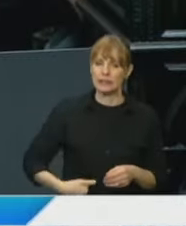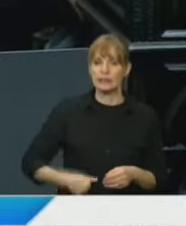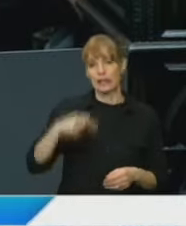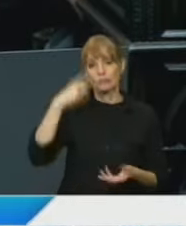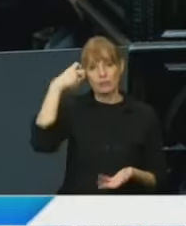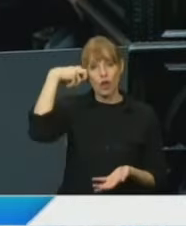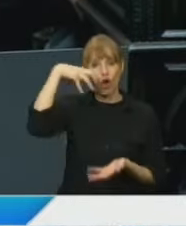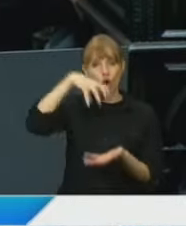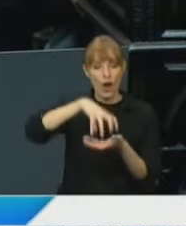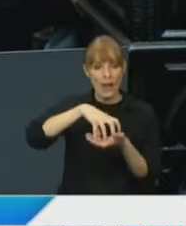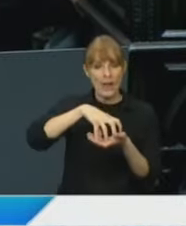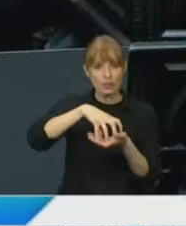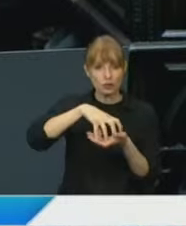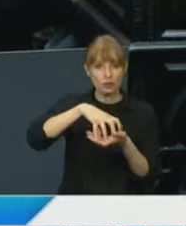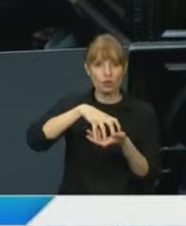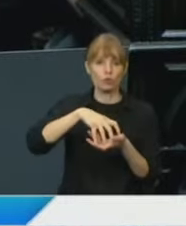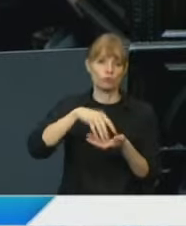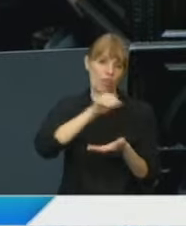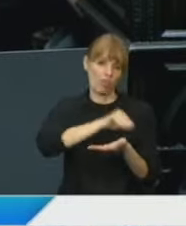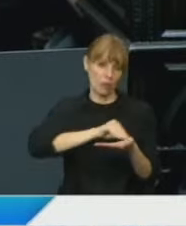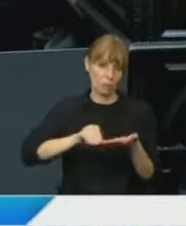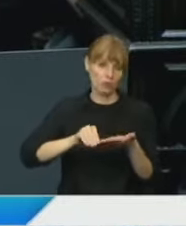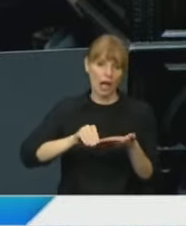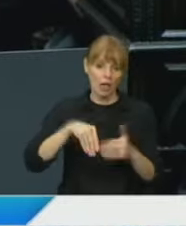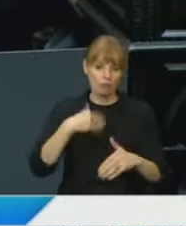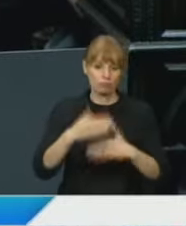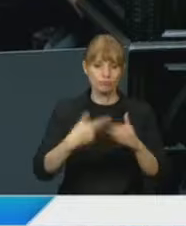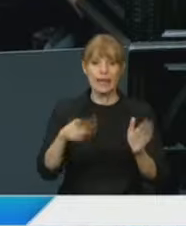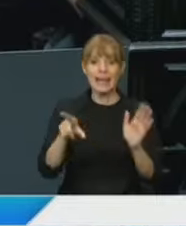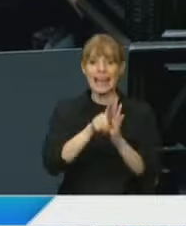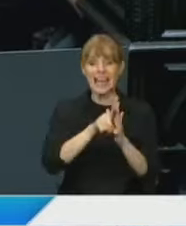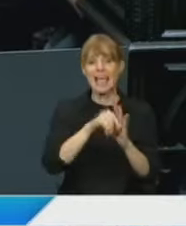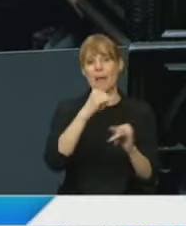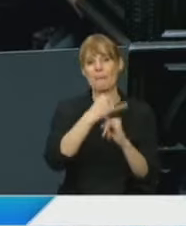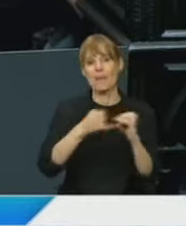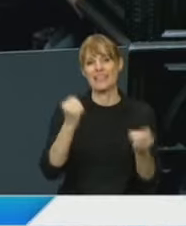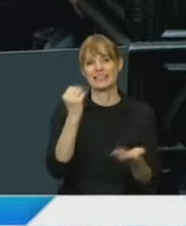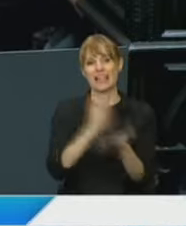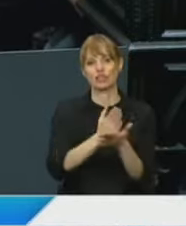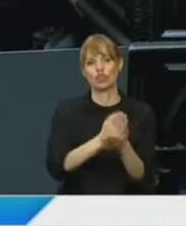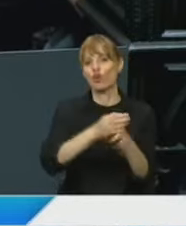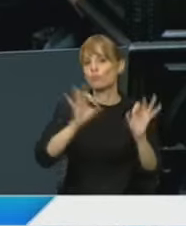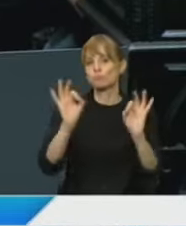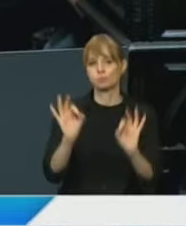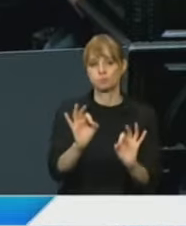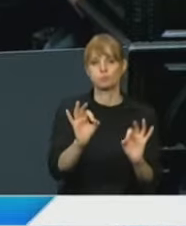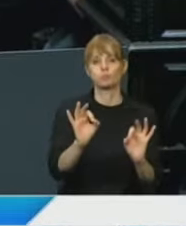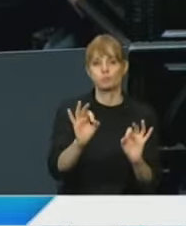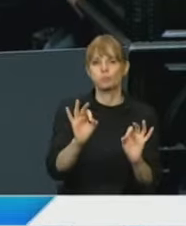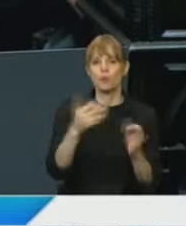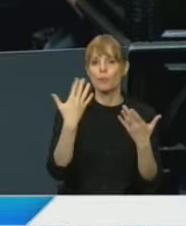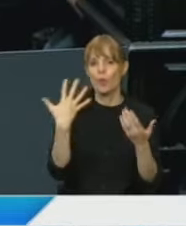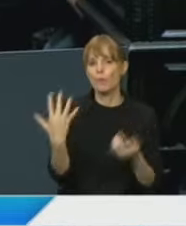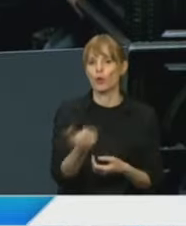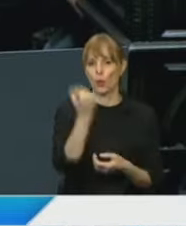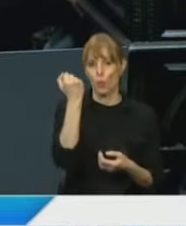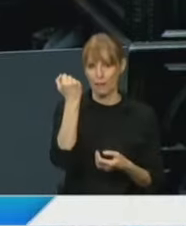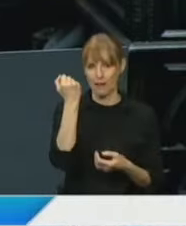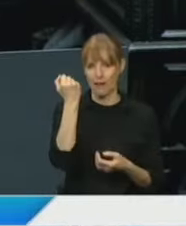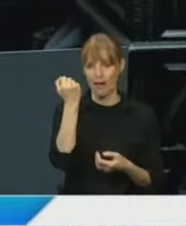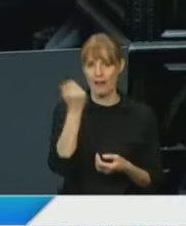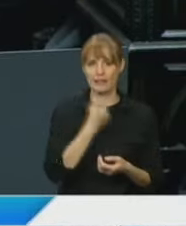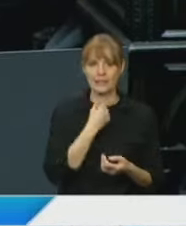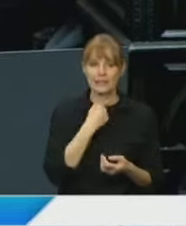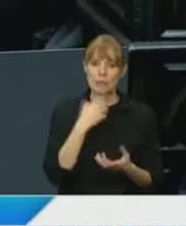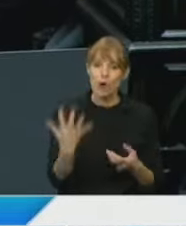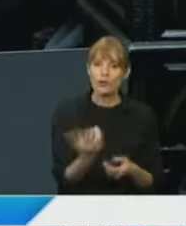cuando vos ves que sí. salían a comprar y ahora en realidad los argentinos empiezan a vender los dólares, obviamente tenés una mayor